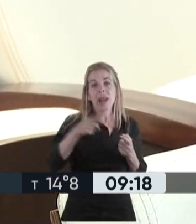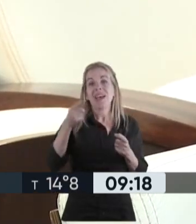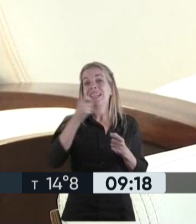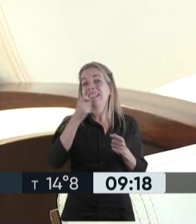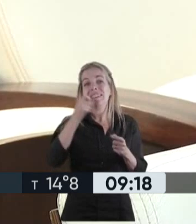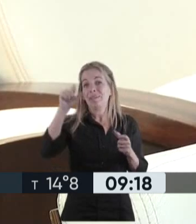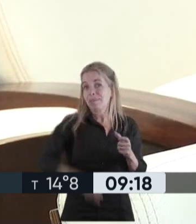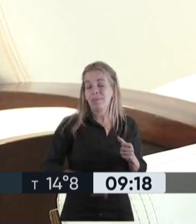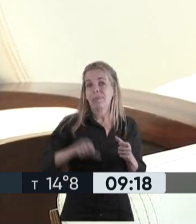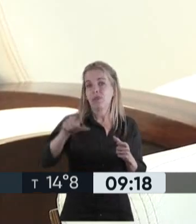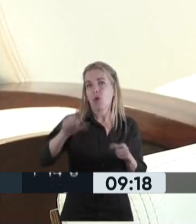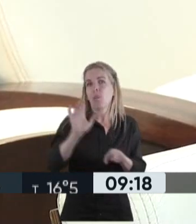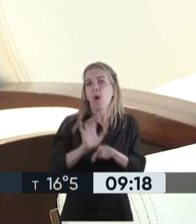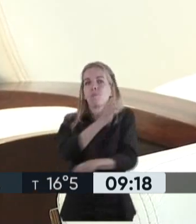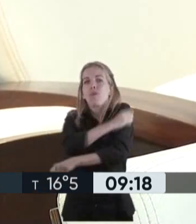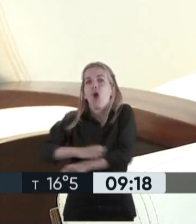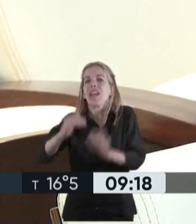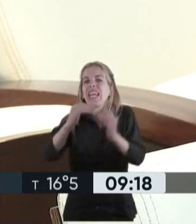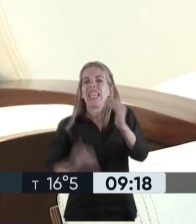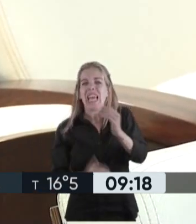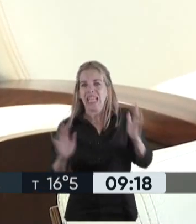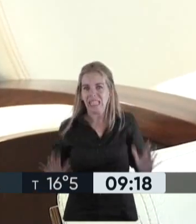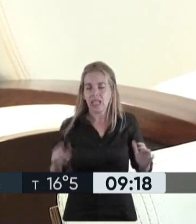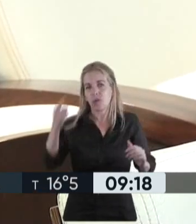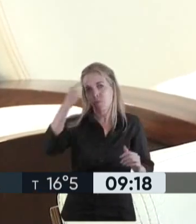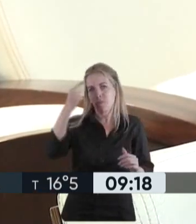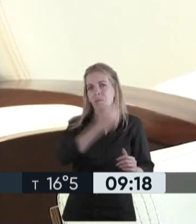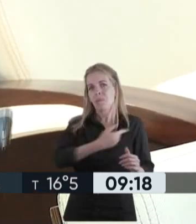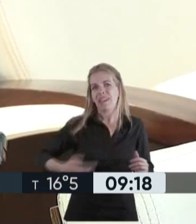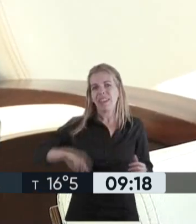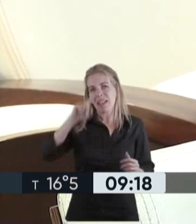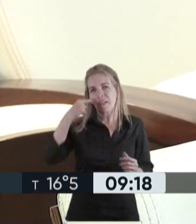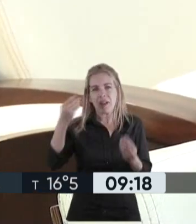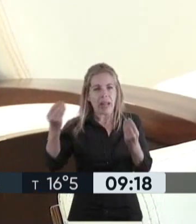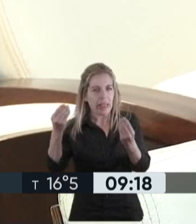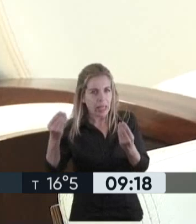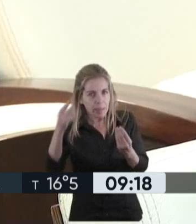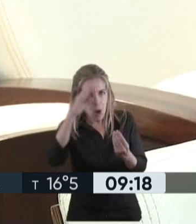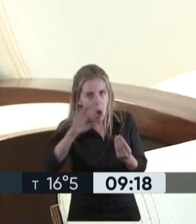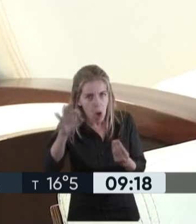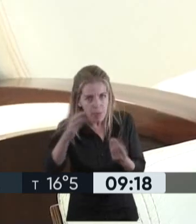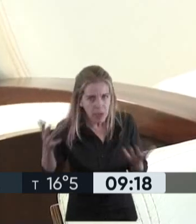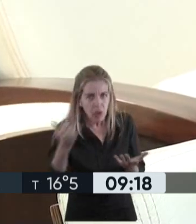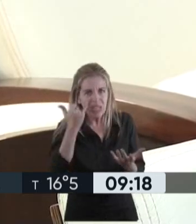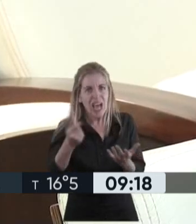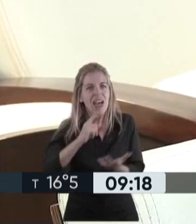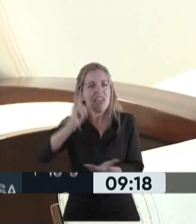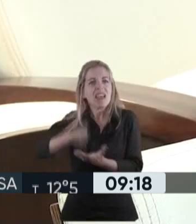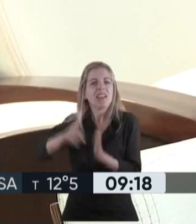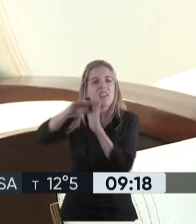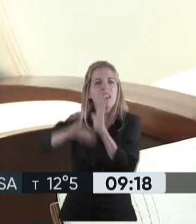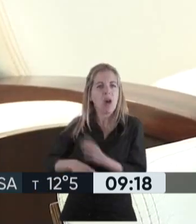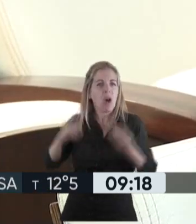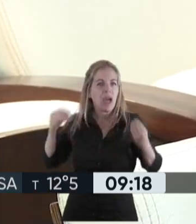gana. ¿Qué análisis hace el presidente de la Nación? Se han tomado medidas, pero esto de que se come